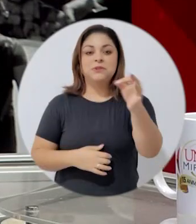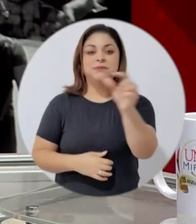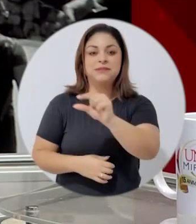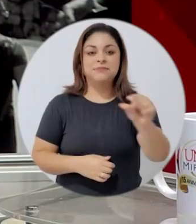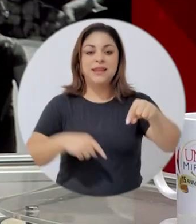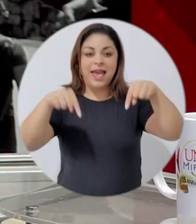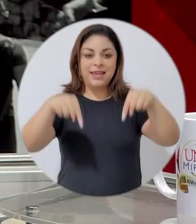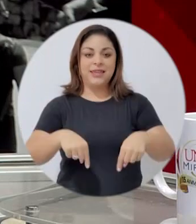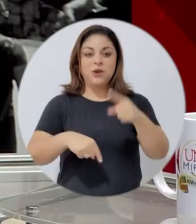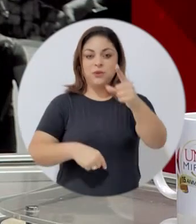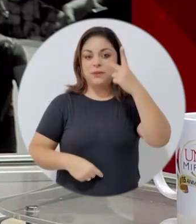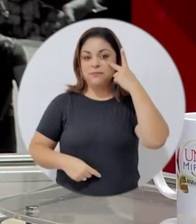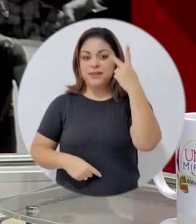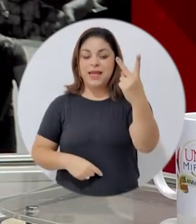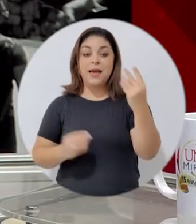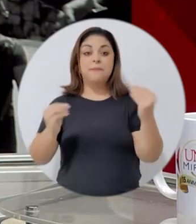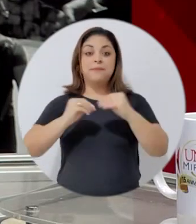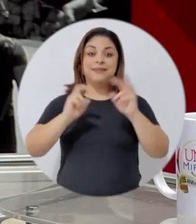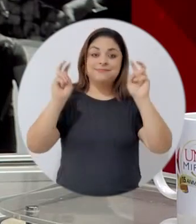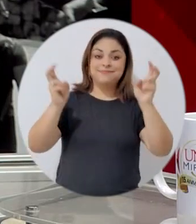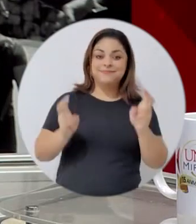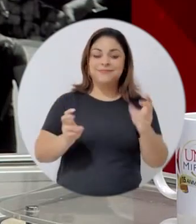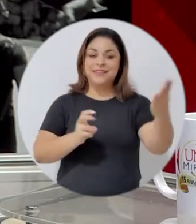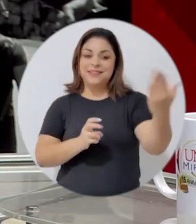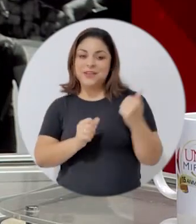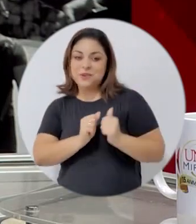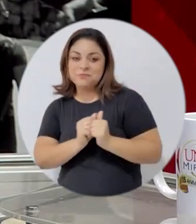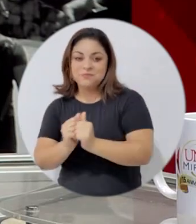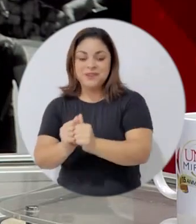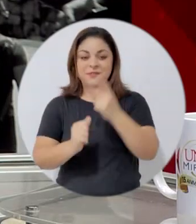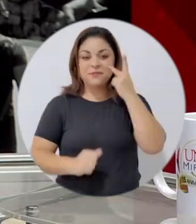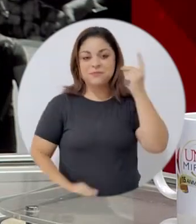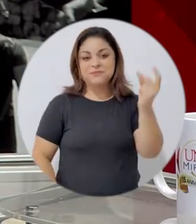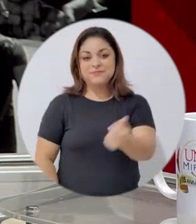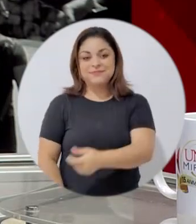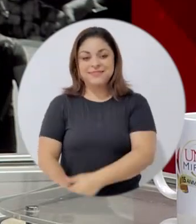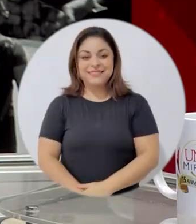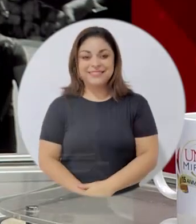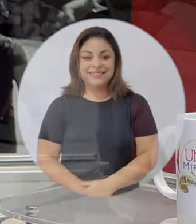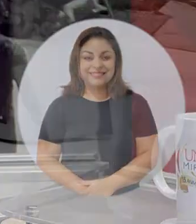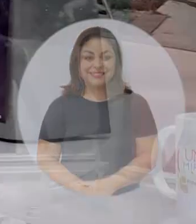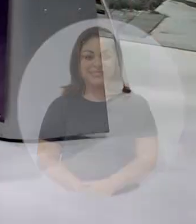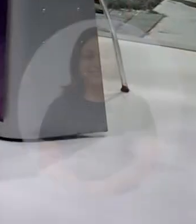esperamos la próxima semana aquí en Una Mirada con Más. Acompáñanos. Hasta pronto.